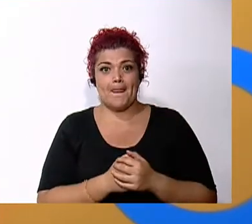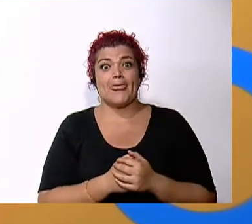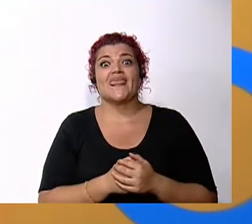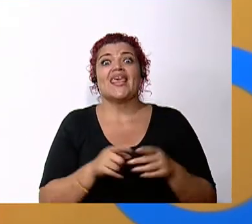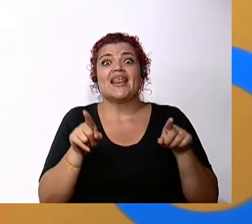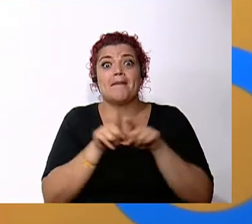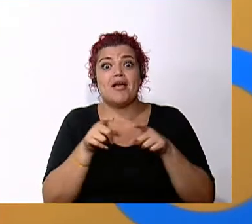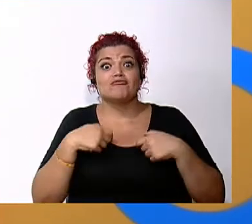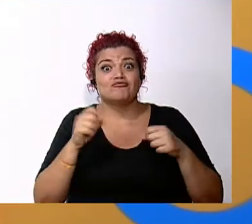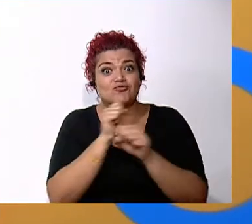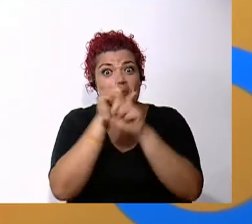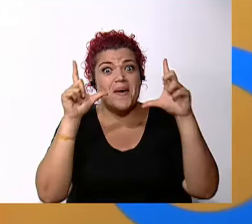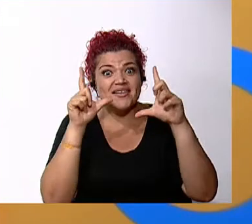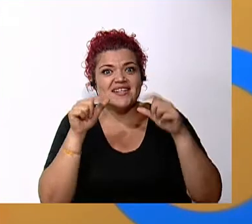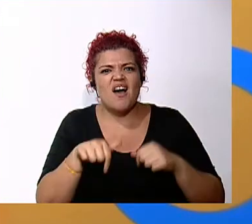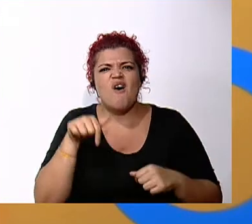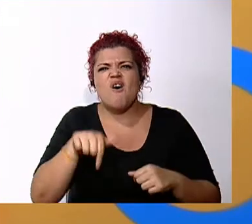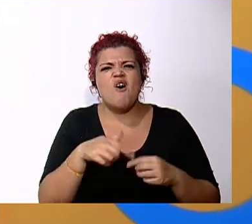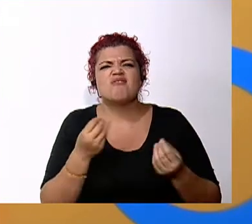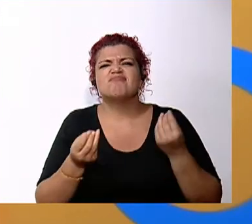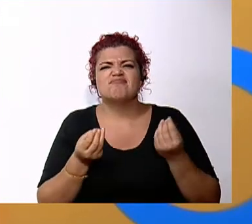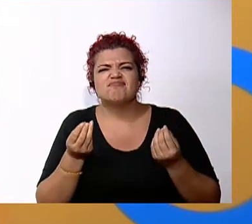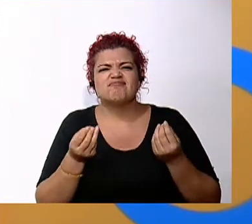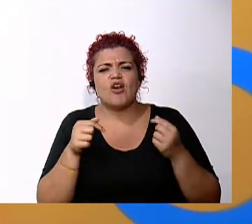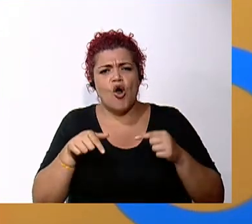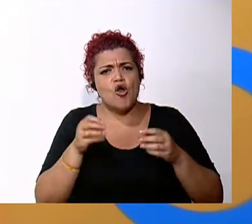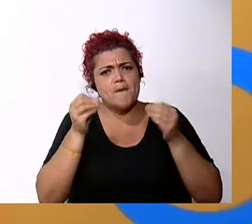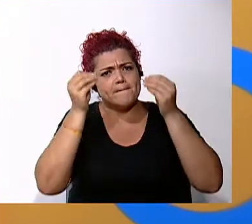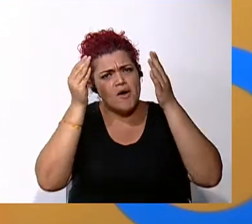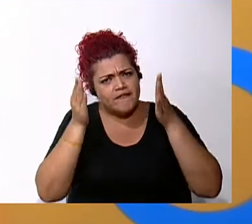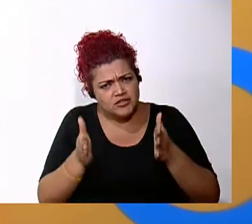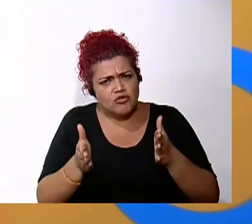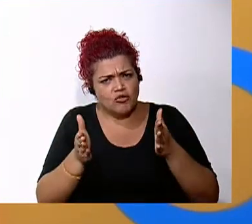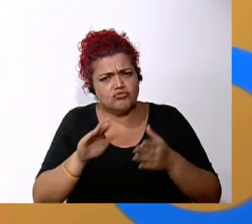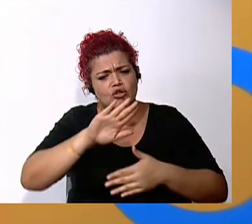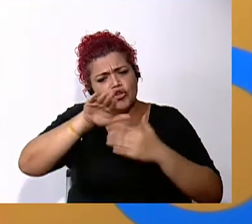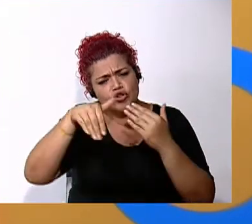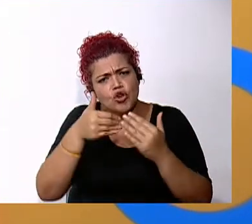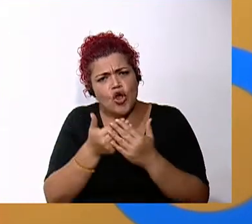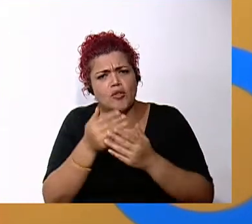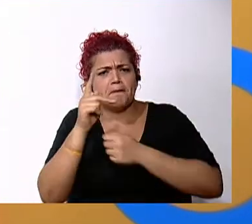una sorpresa. Hoy, docentes de todo el país,